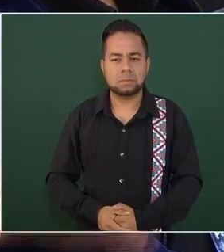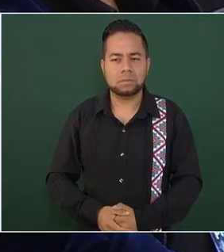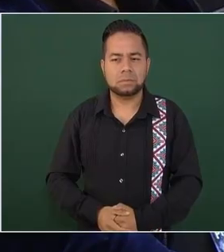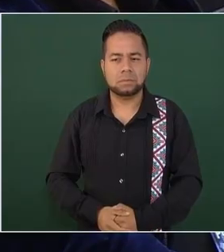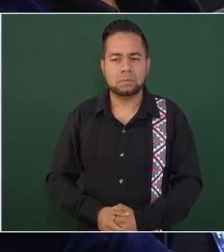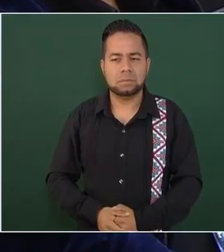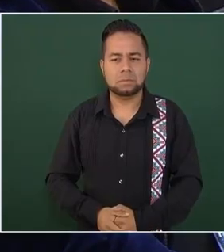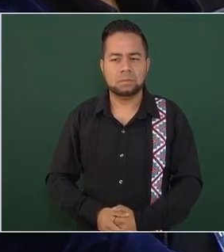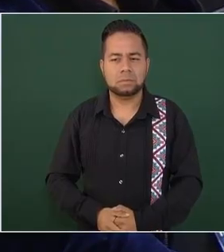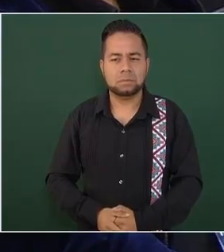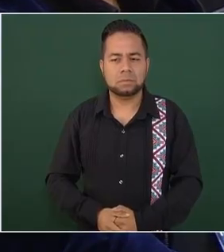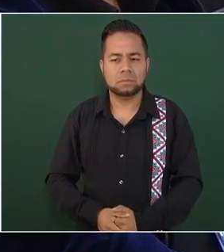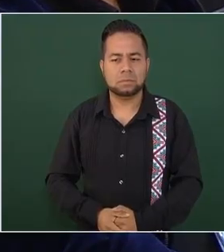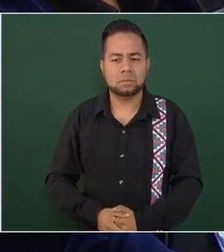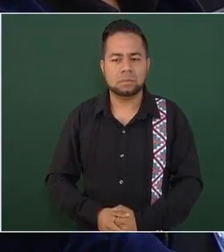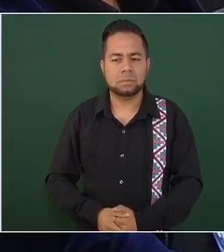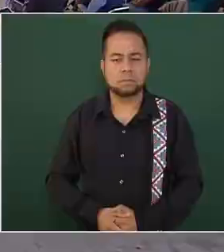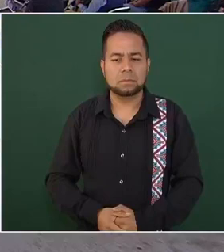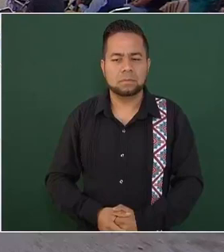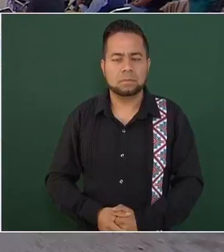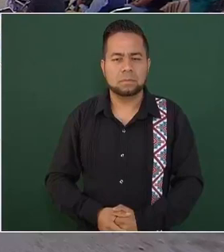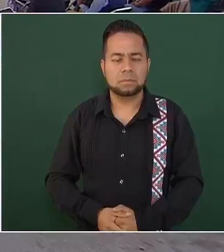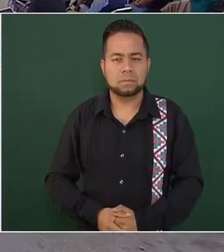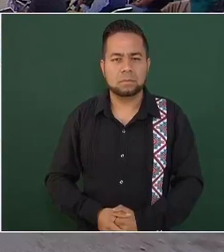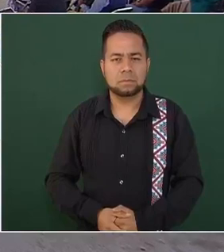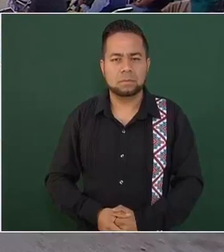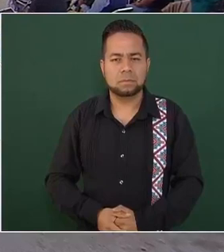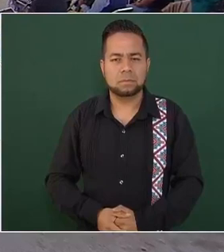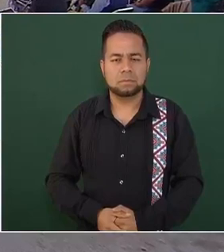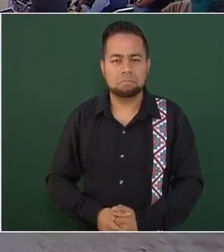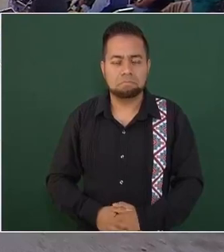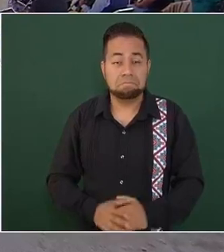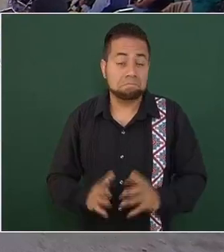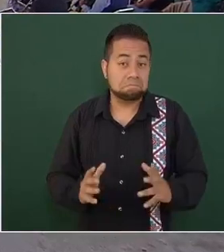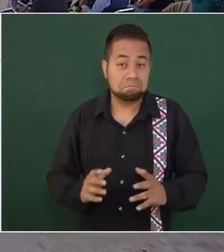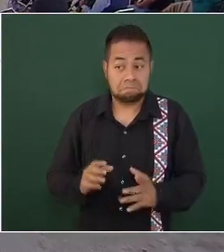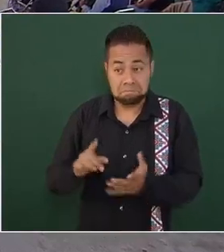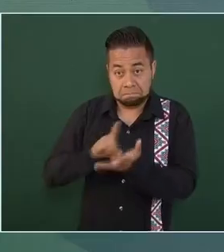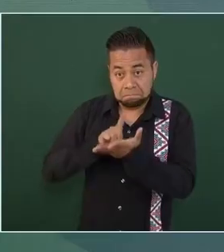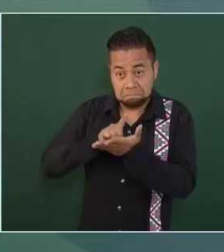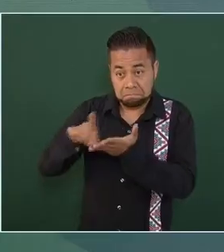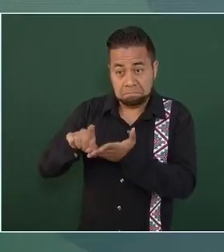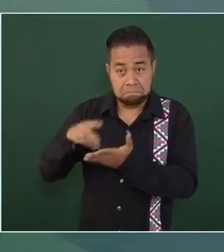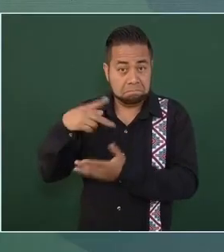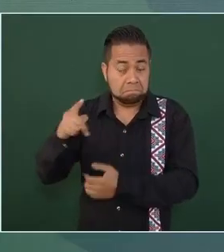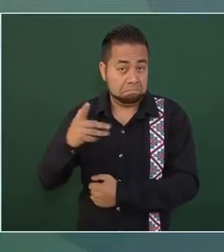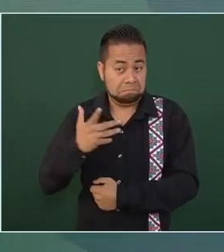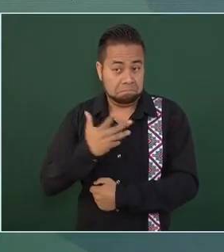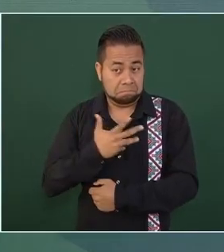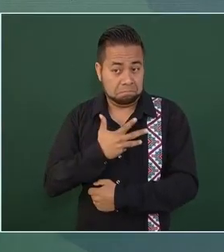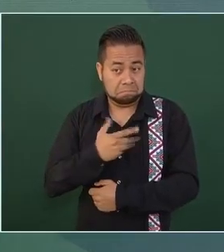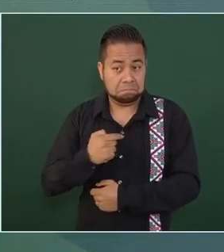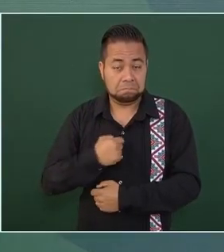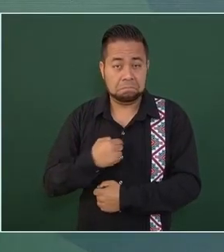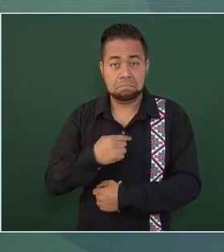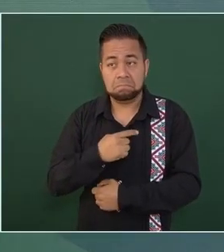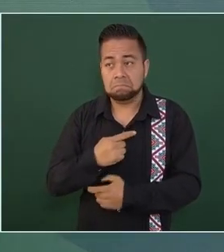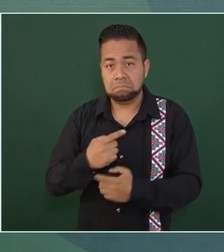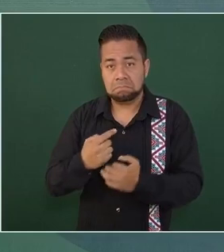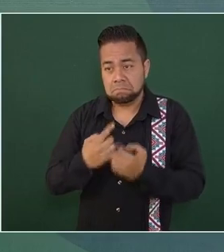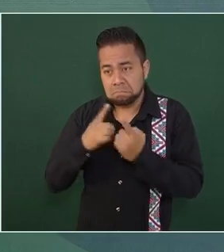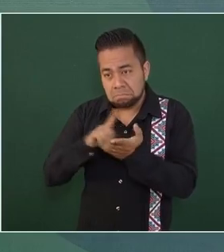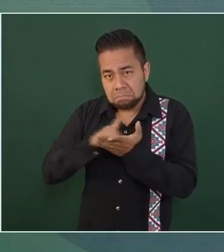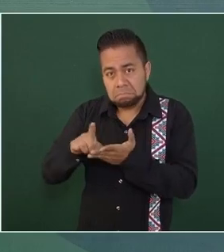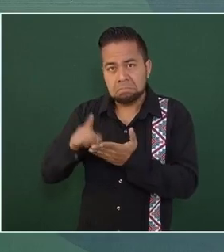pues que tienen todo el derecho tenemos que garantizar el derecho